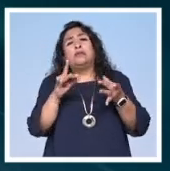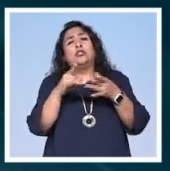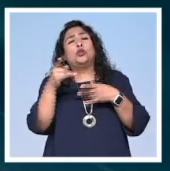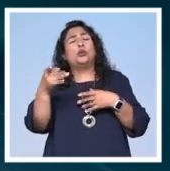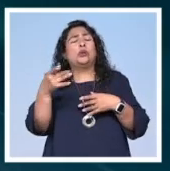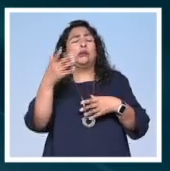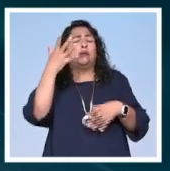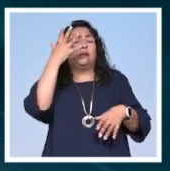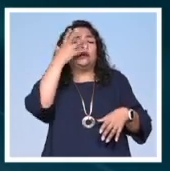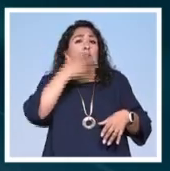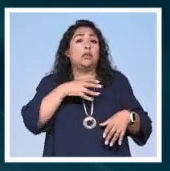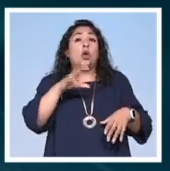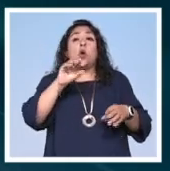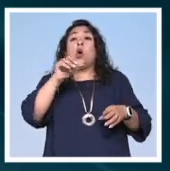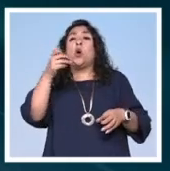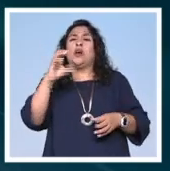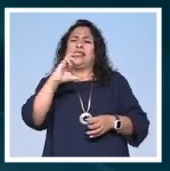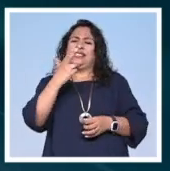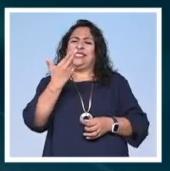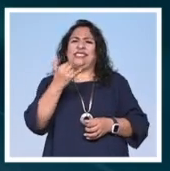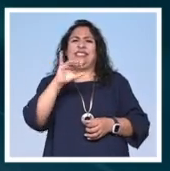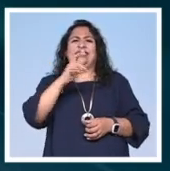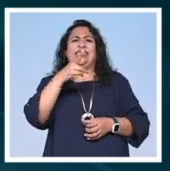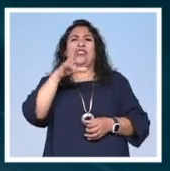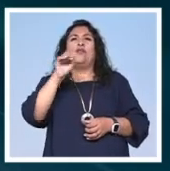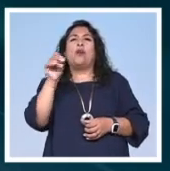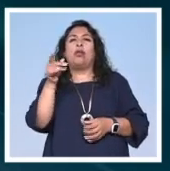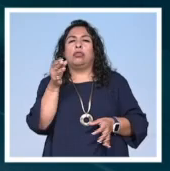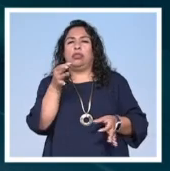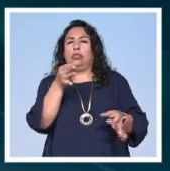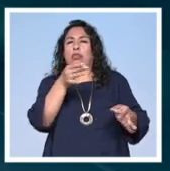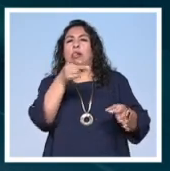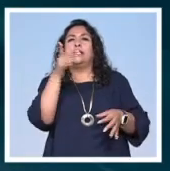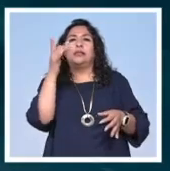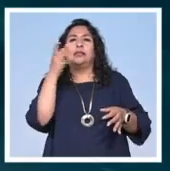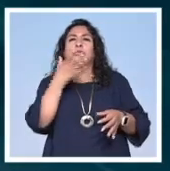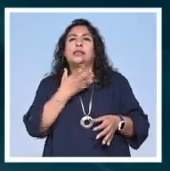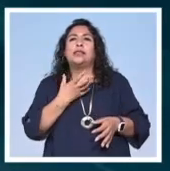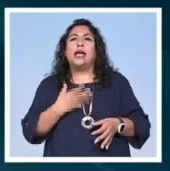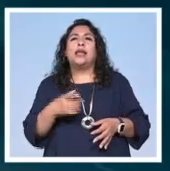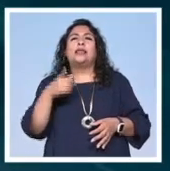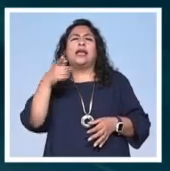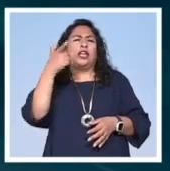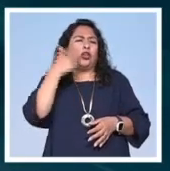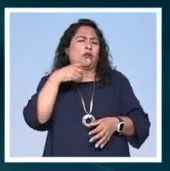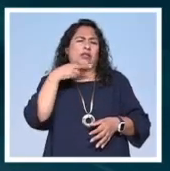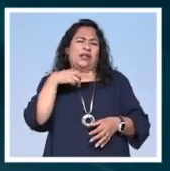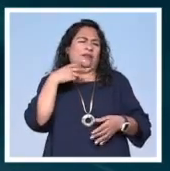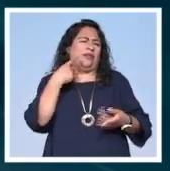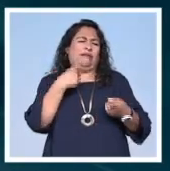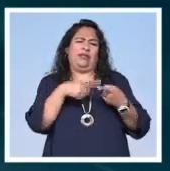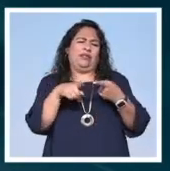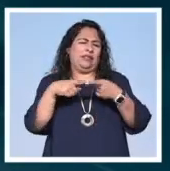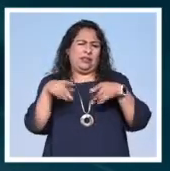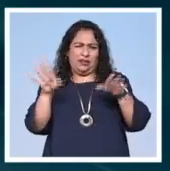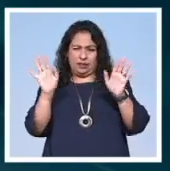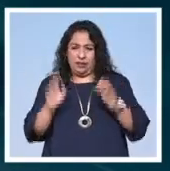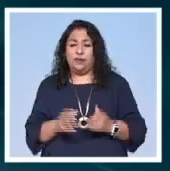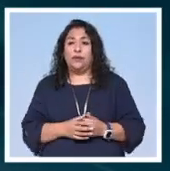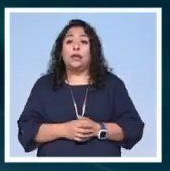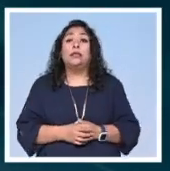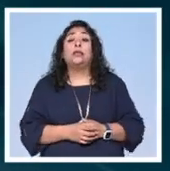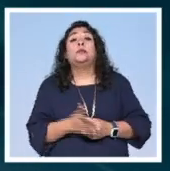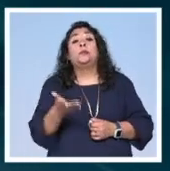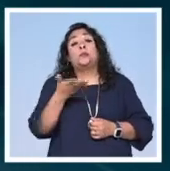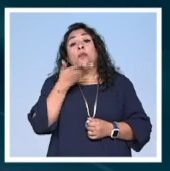desgracia incluso tuvimos un chichifo que se ligaba Santa Claus en reforma en la noche navideña Ho hemos tenido de todo